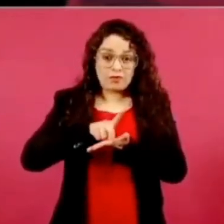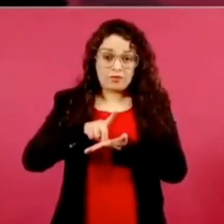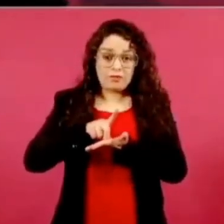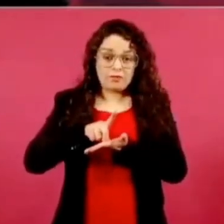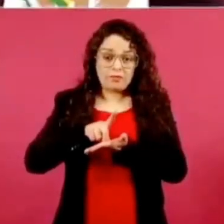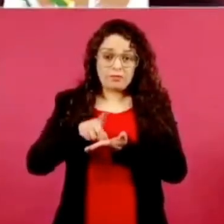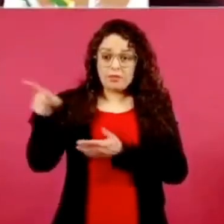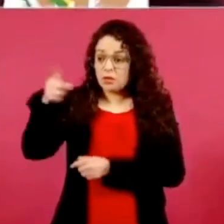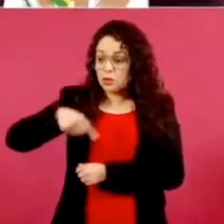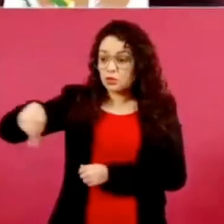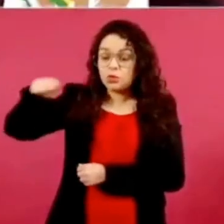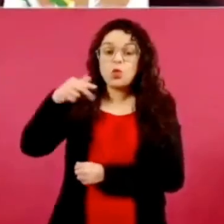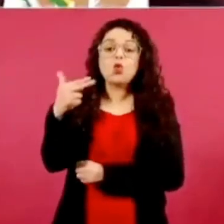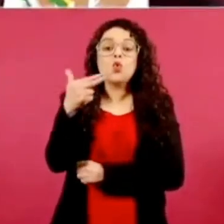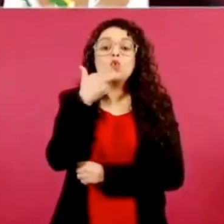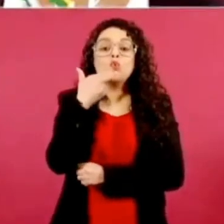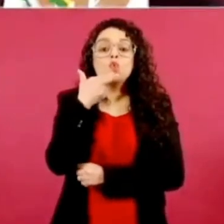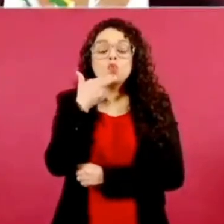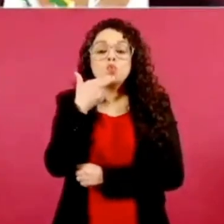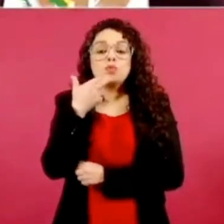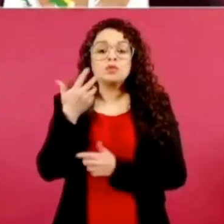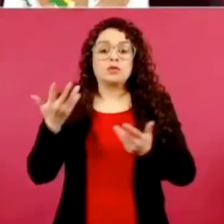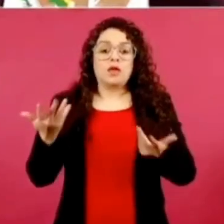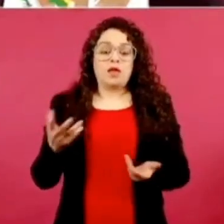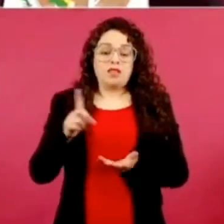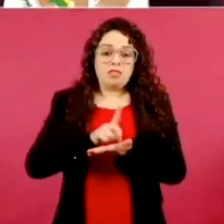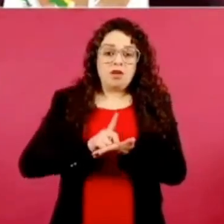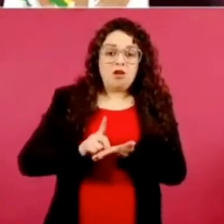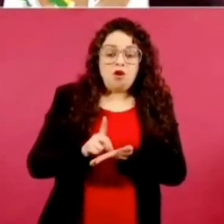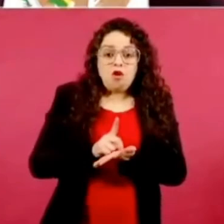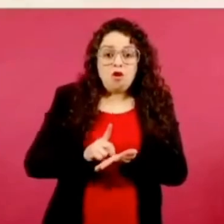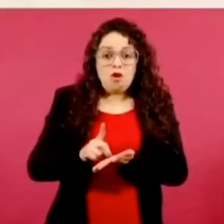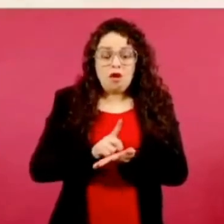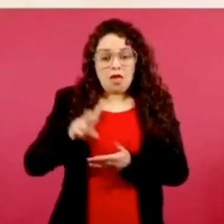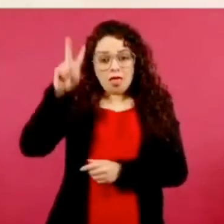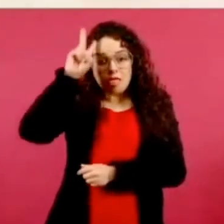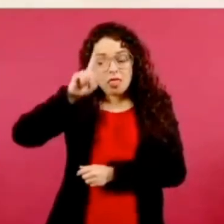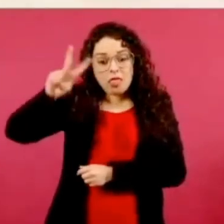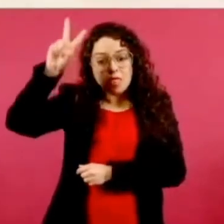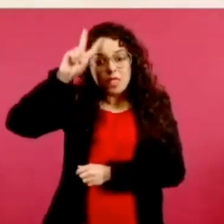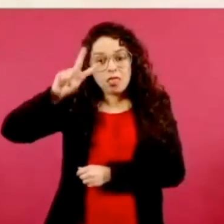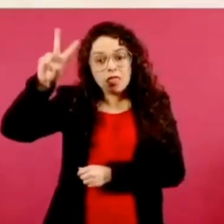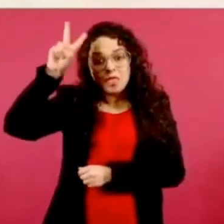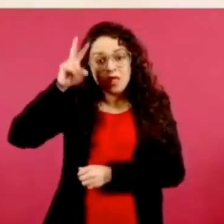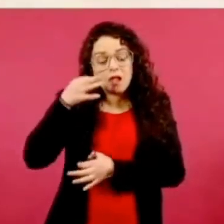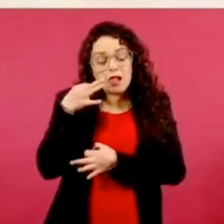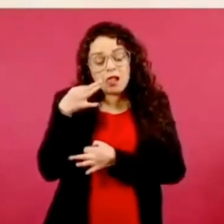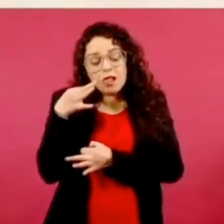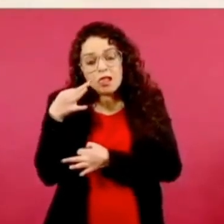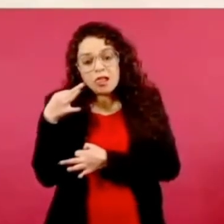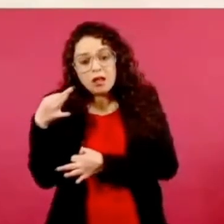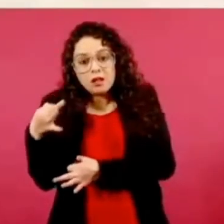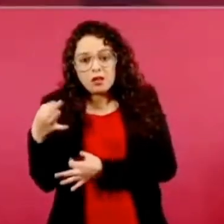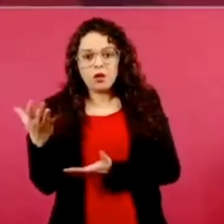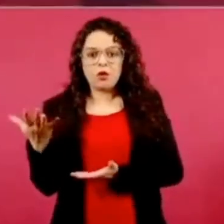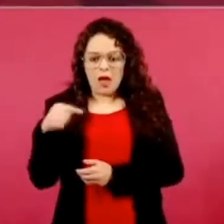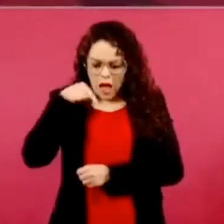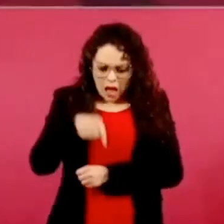el consumo de drogas. Entonces, ¿por qué aquí